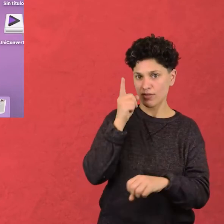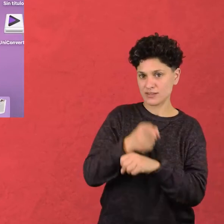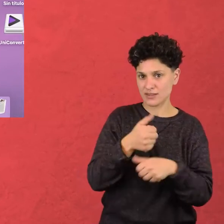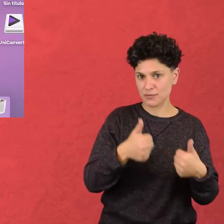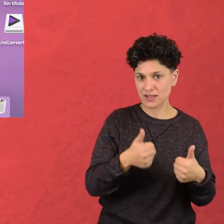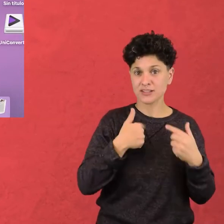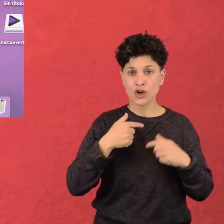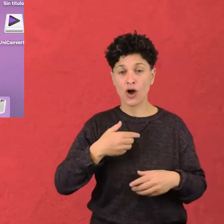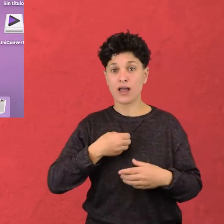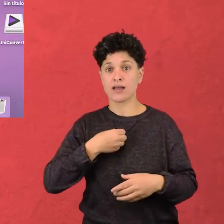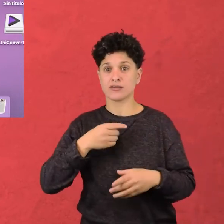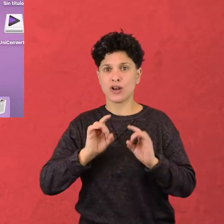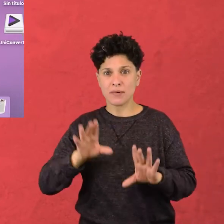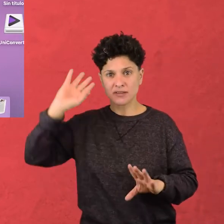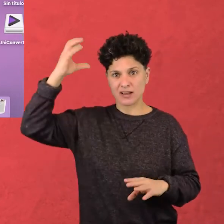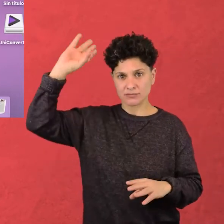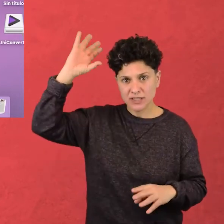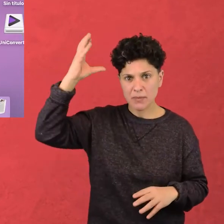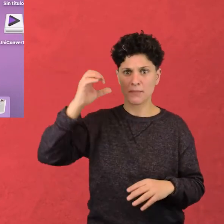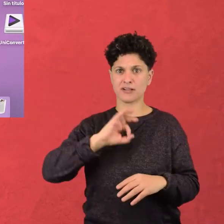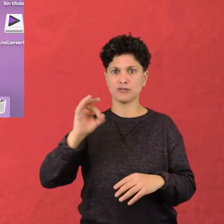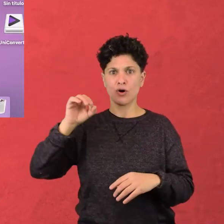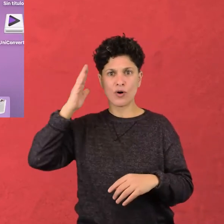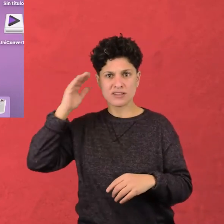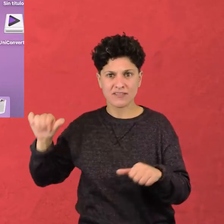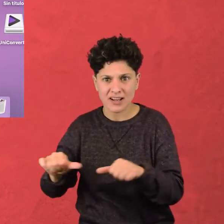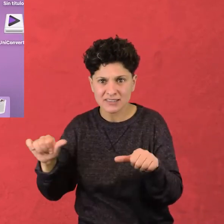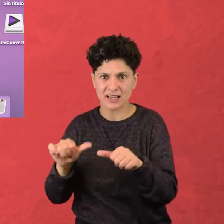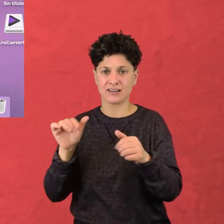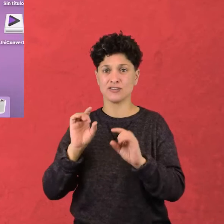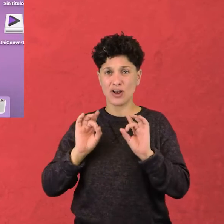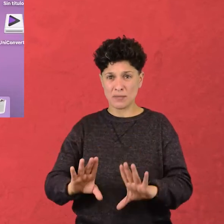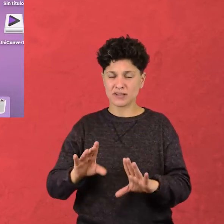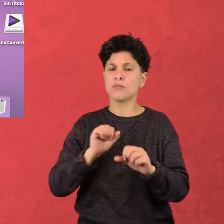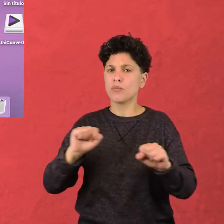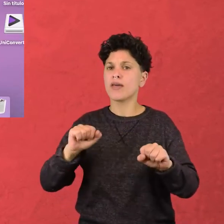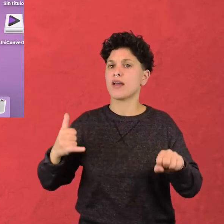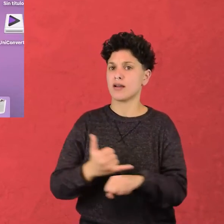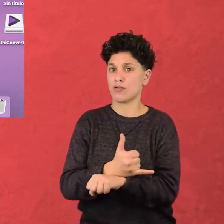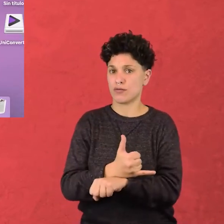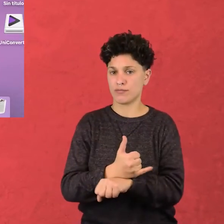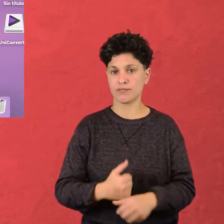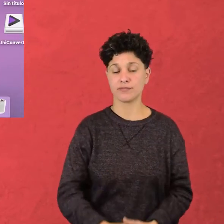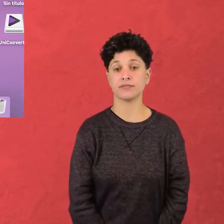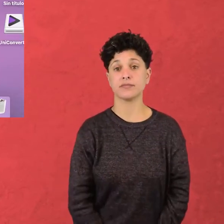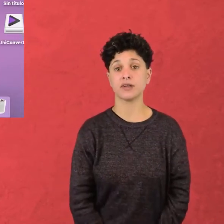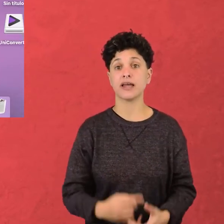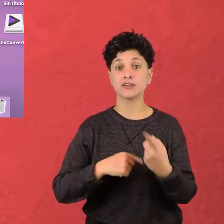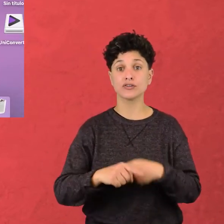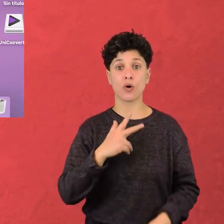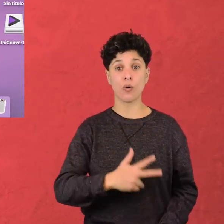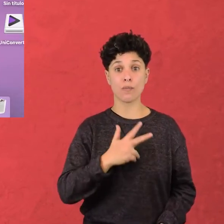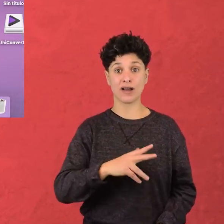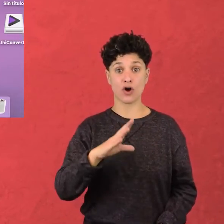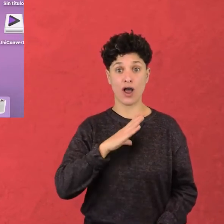carácter. Porque si me dejo guiar por el instinto, por el temperamento o por los usos establecidos, puedo